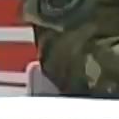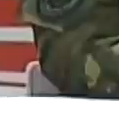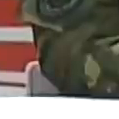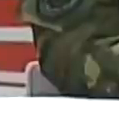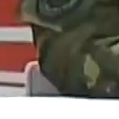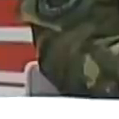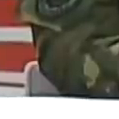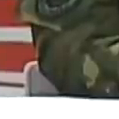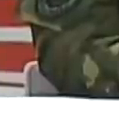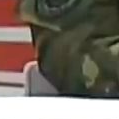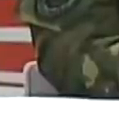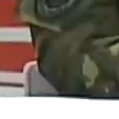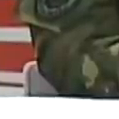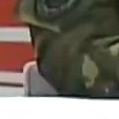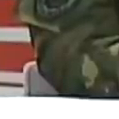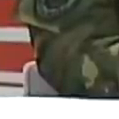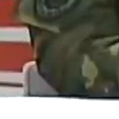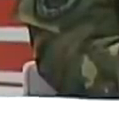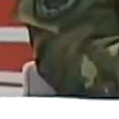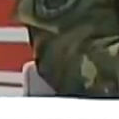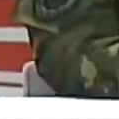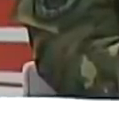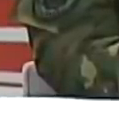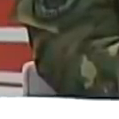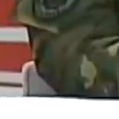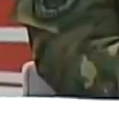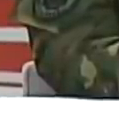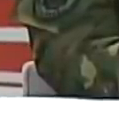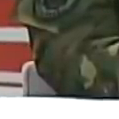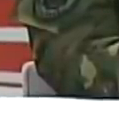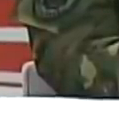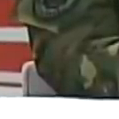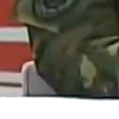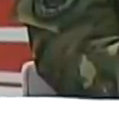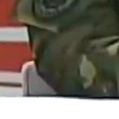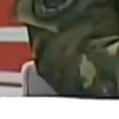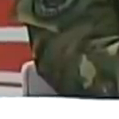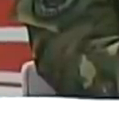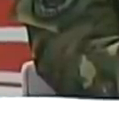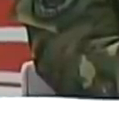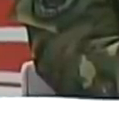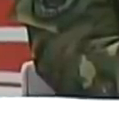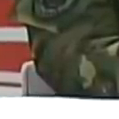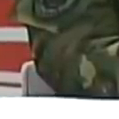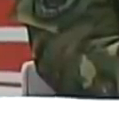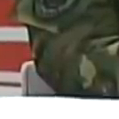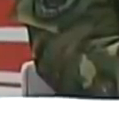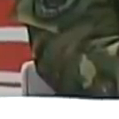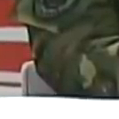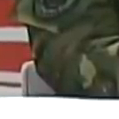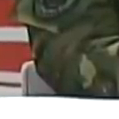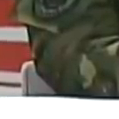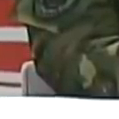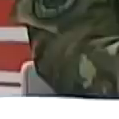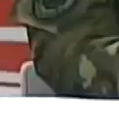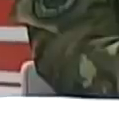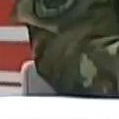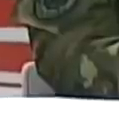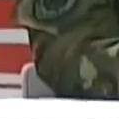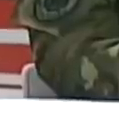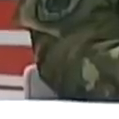a distintos espacios turísticos, 44 parques nacionales, monumentos recreacionales,